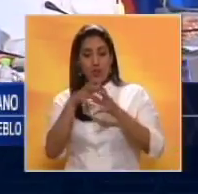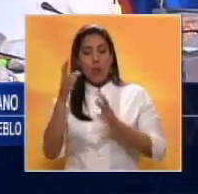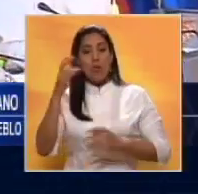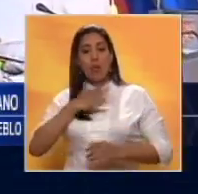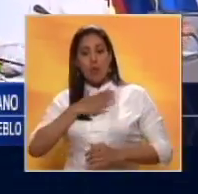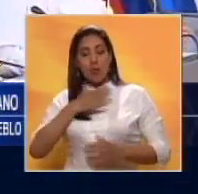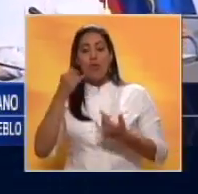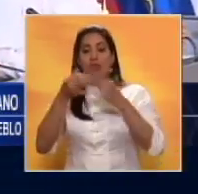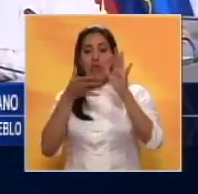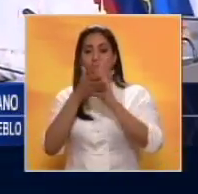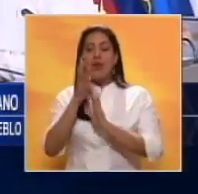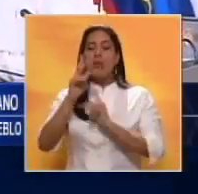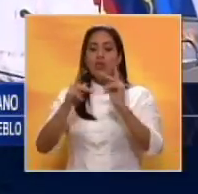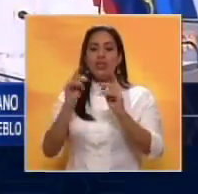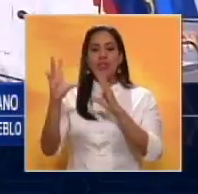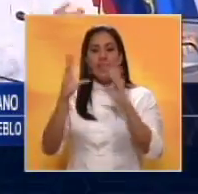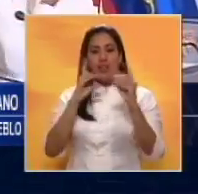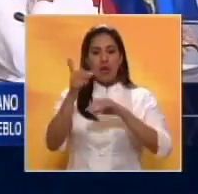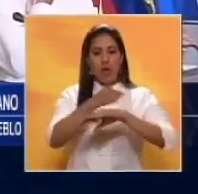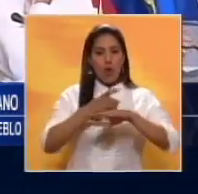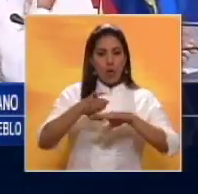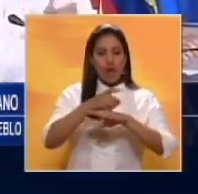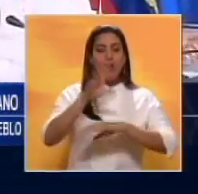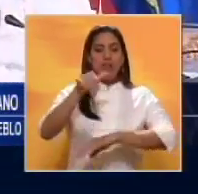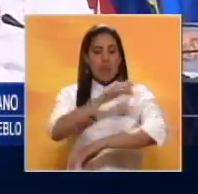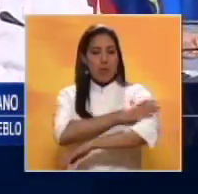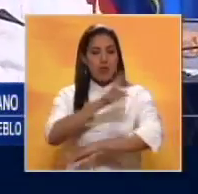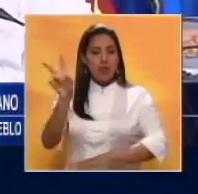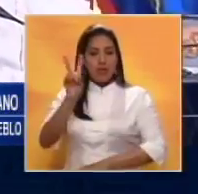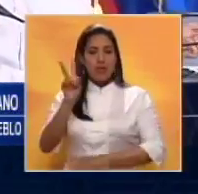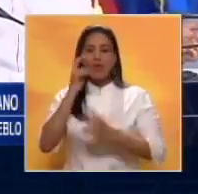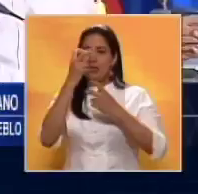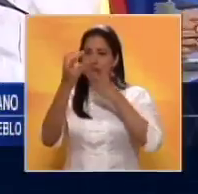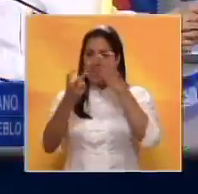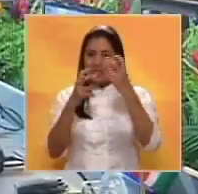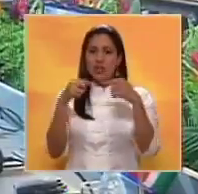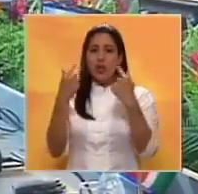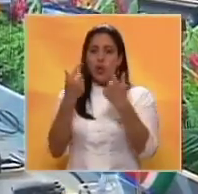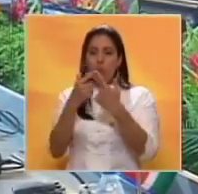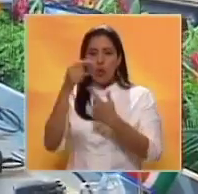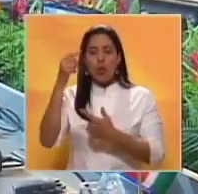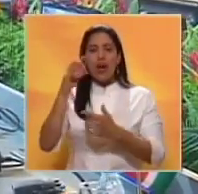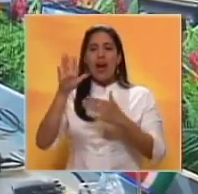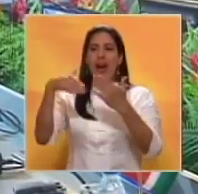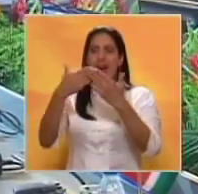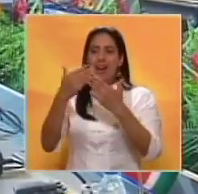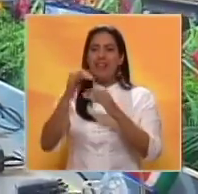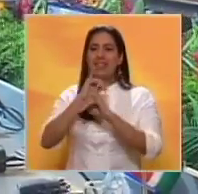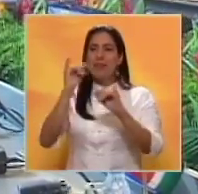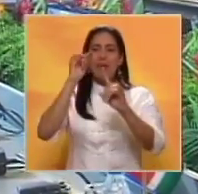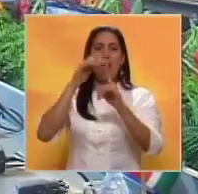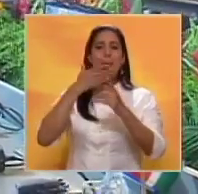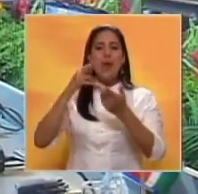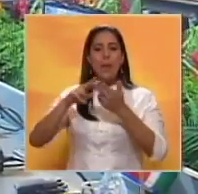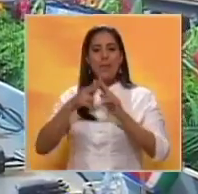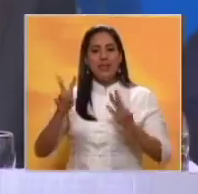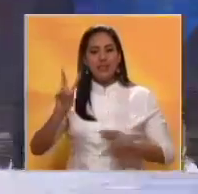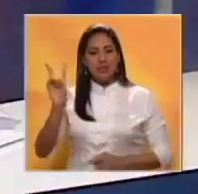disposición de acompañar un proceso de diálogo entre el gobierno y la oposición de Venezuela con visitas a alcanzar la paz de